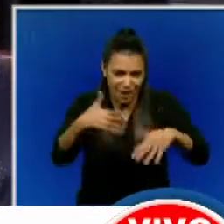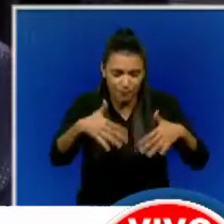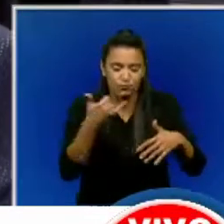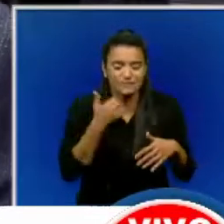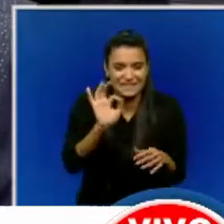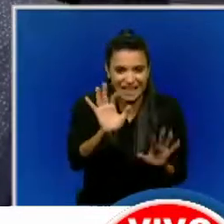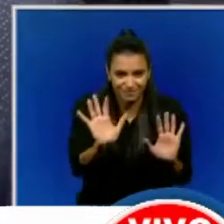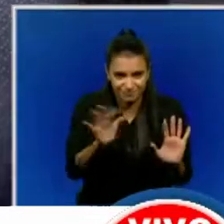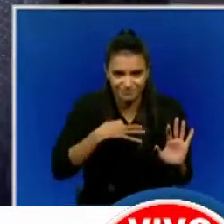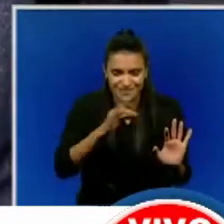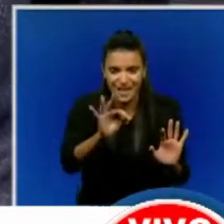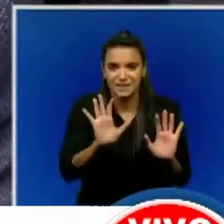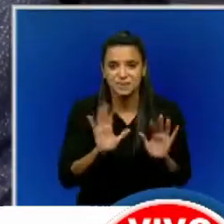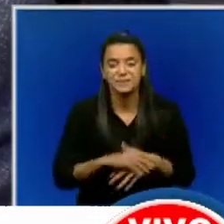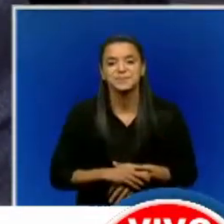sé.